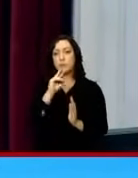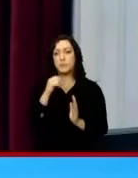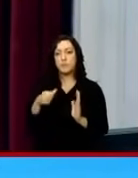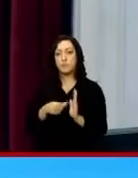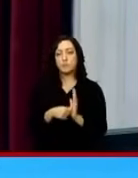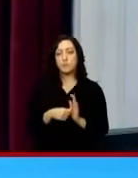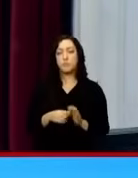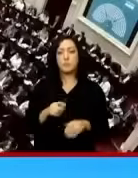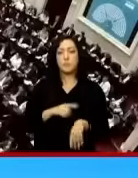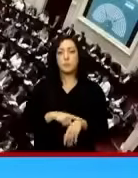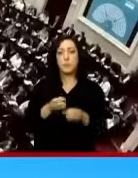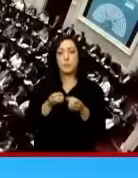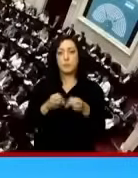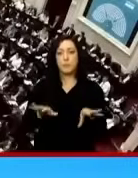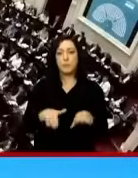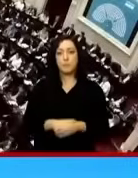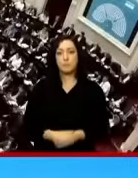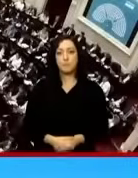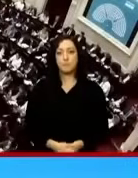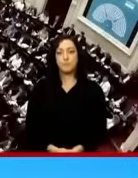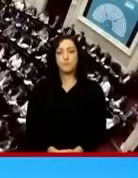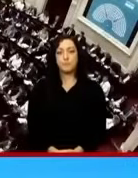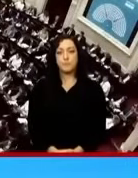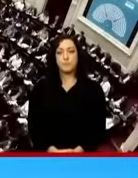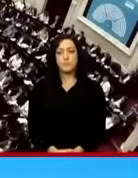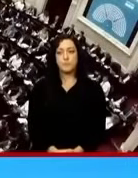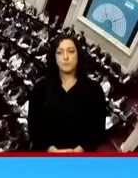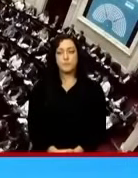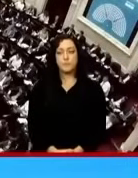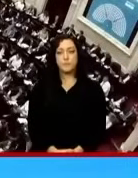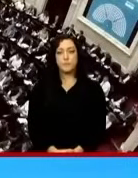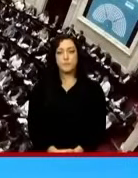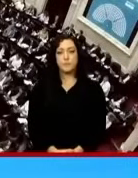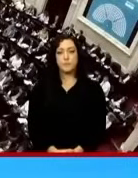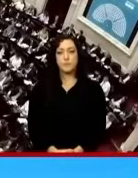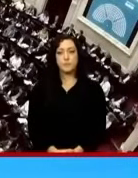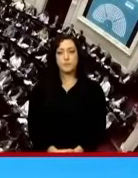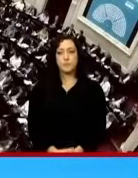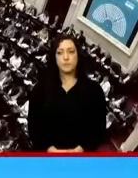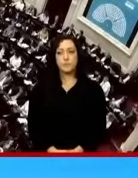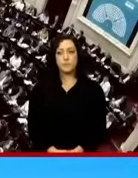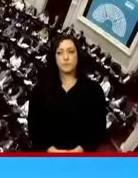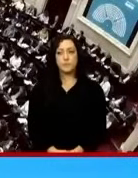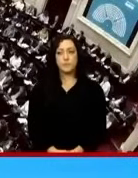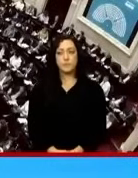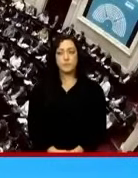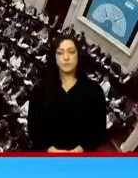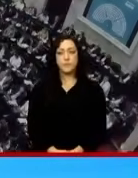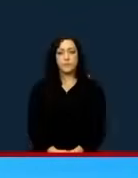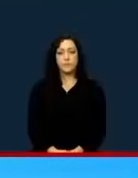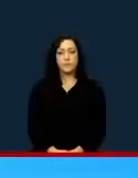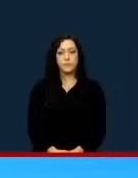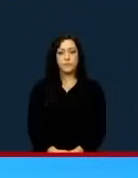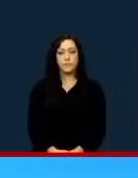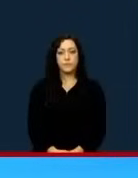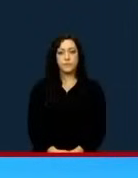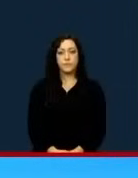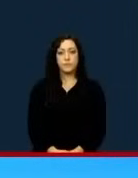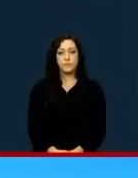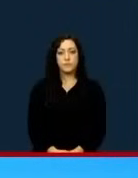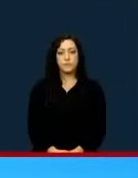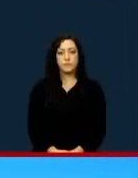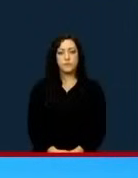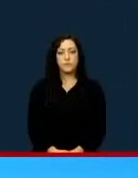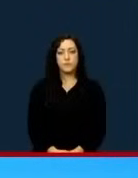Moira Bolesina. Usted se gasta más de la mitad del sueldo en esa prepaga para pagar la salud de usted y de su mujer. Pago 400 y